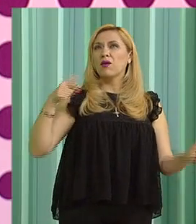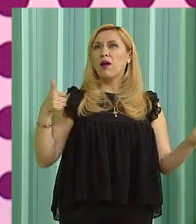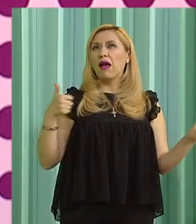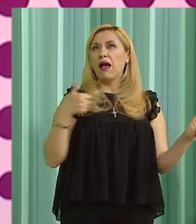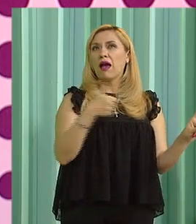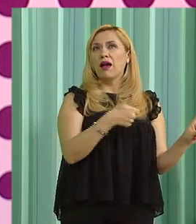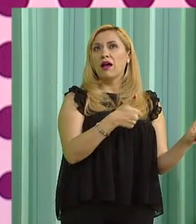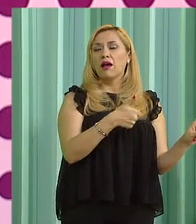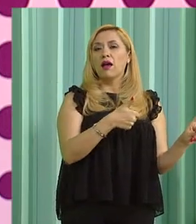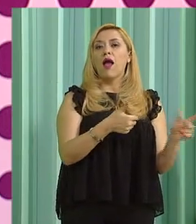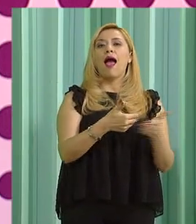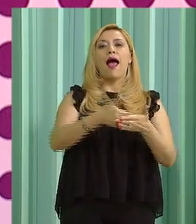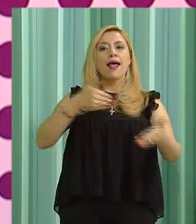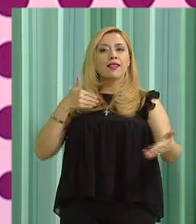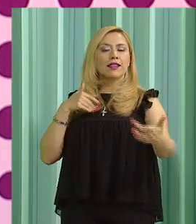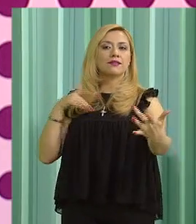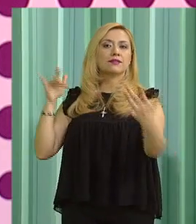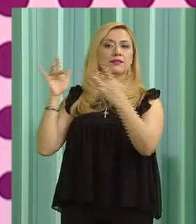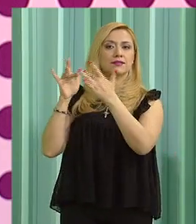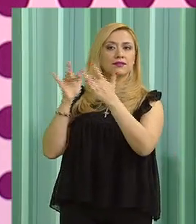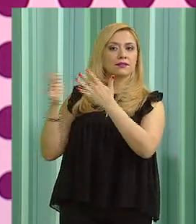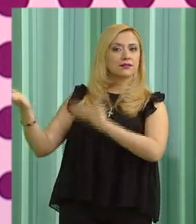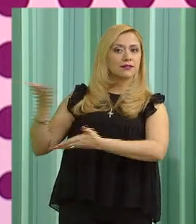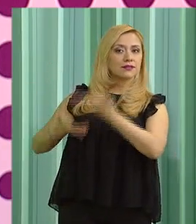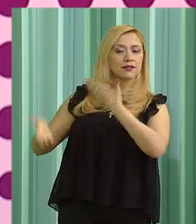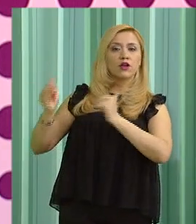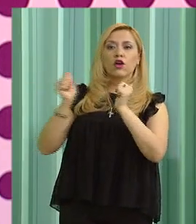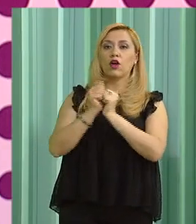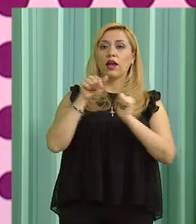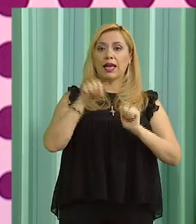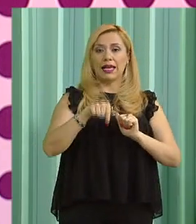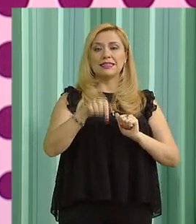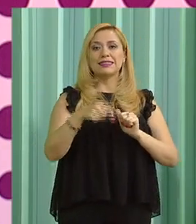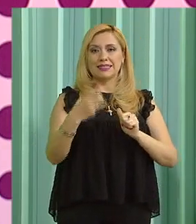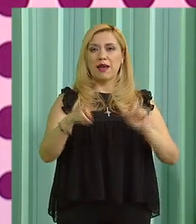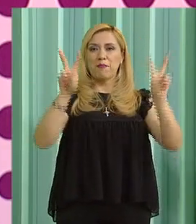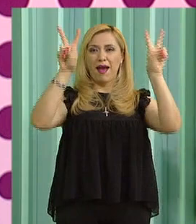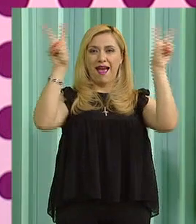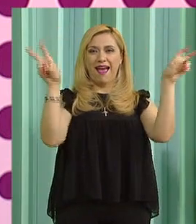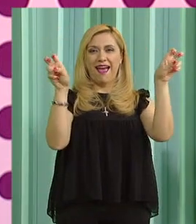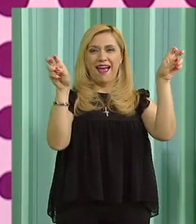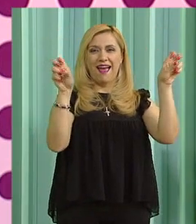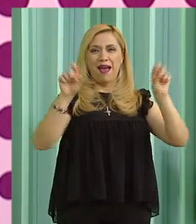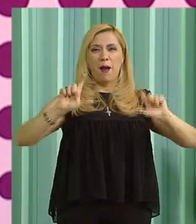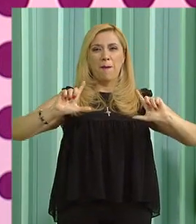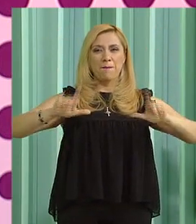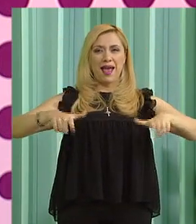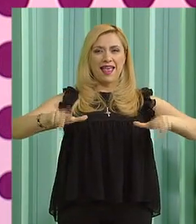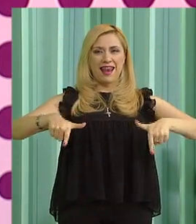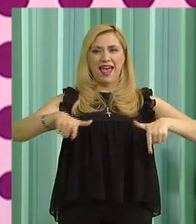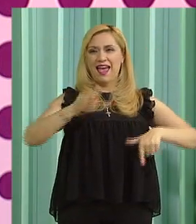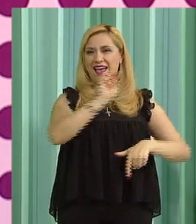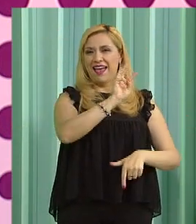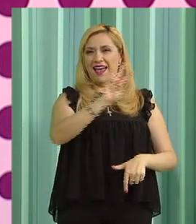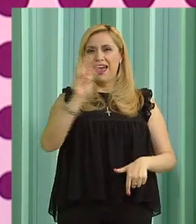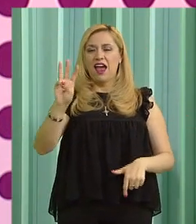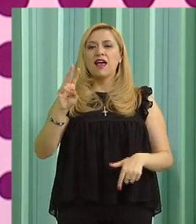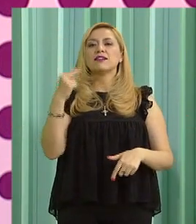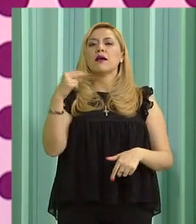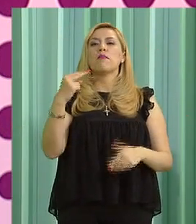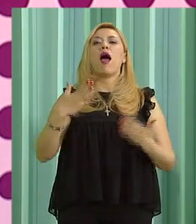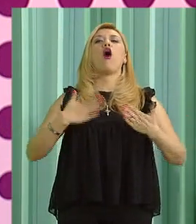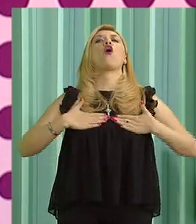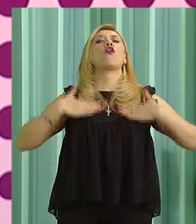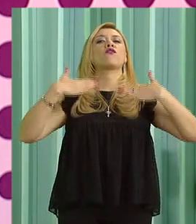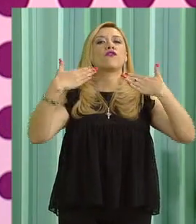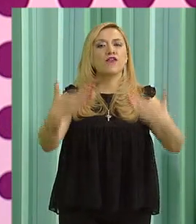a México, se ponen en contacto con nosotros a través de Confía en el Jaguar. Y allí es donde nosotros les damos la primera